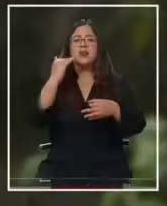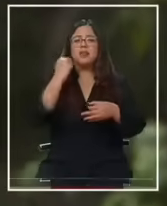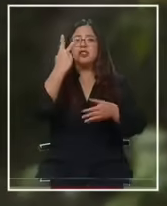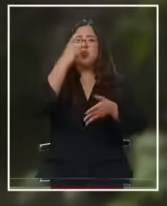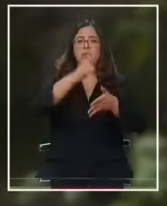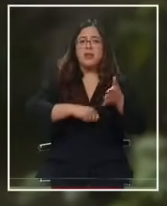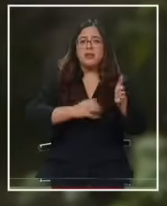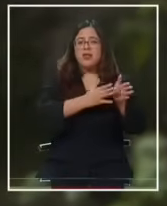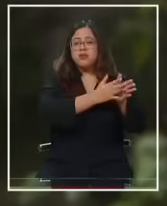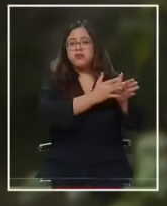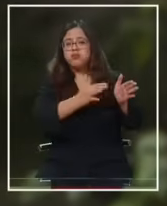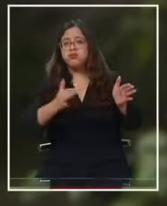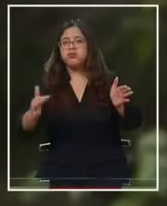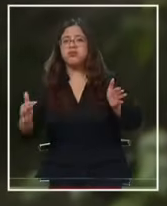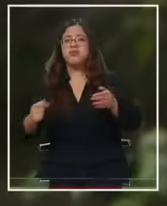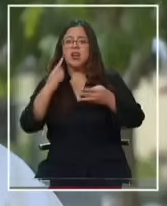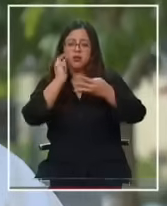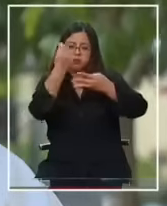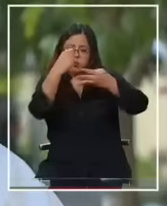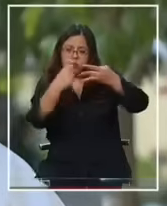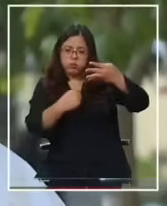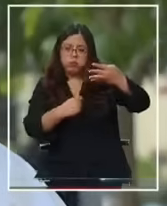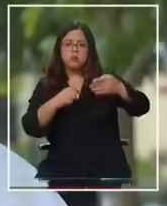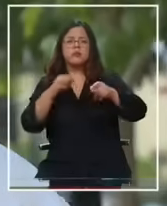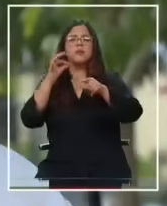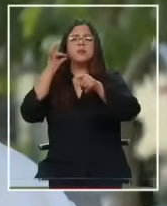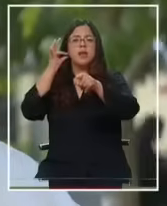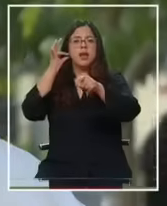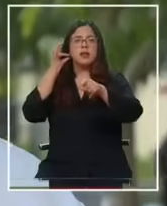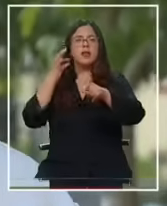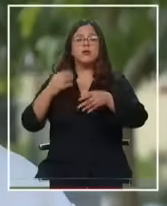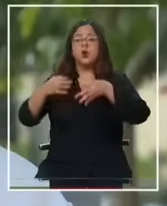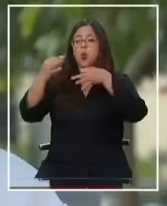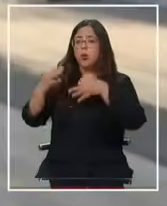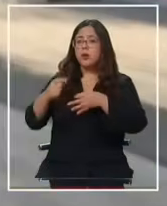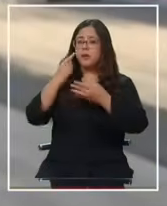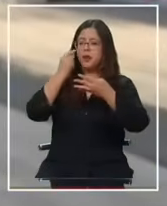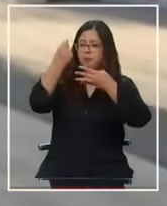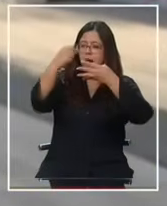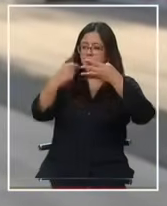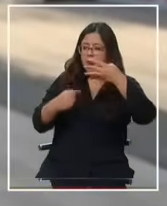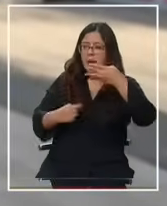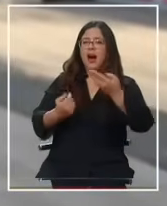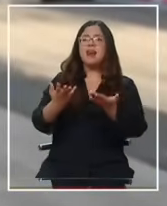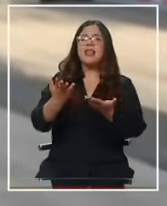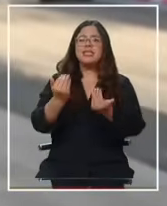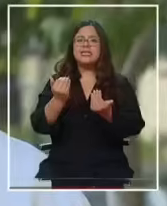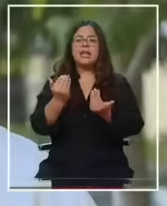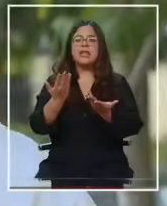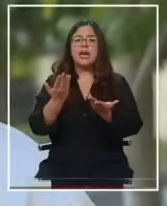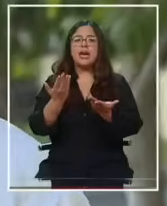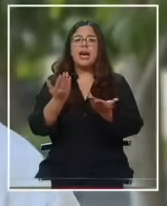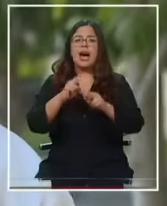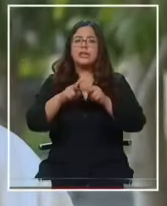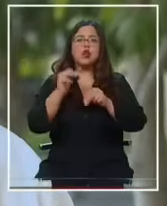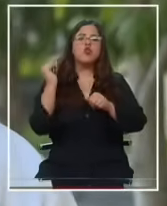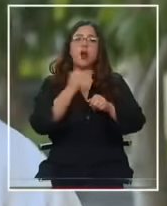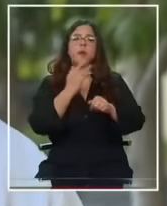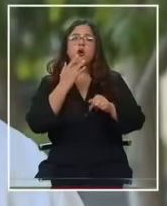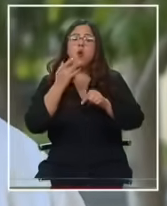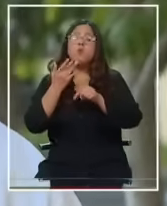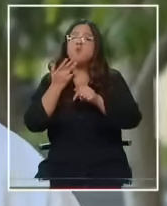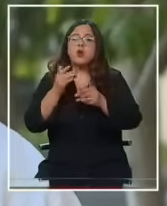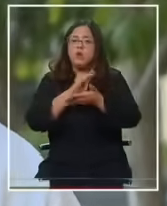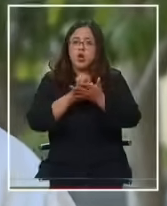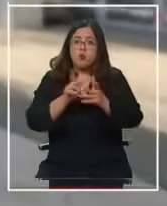2 meses desde el diagnóstico de Silvia. Es, en cuanto se tiene el diagnóstico, hay que actuar pronto, porque es un cáncer que,